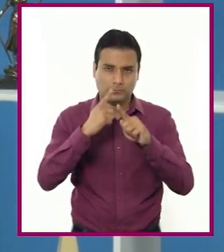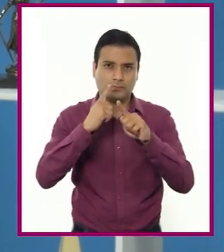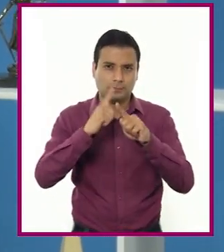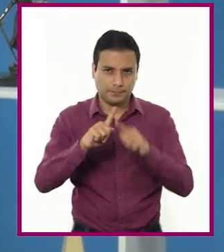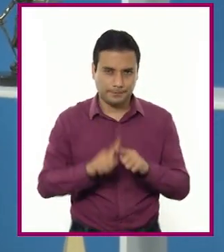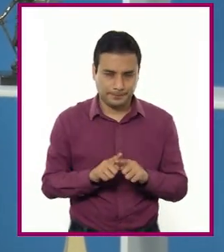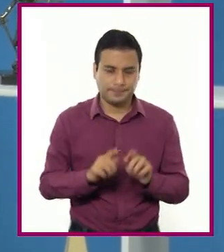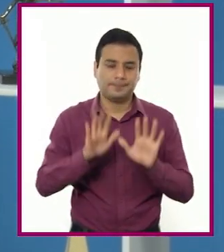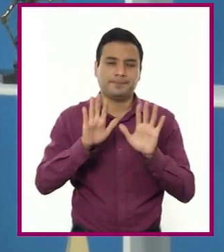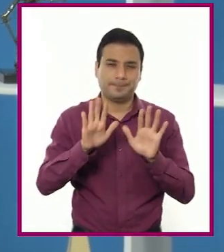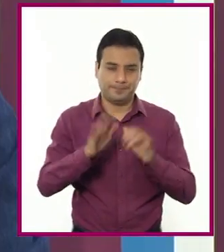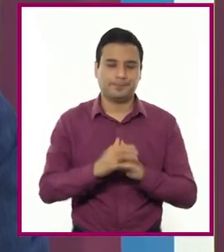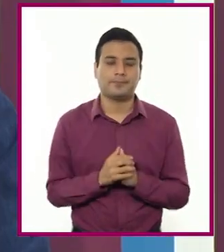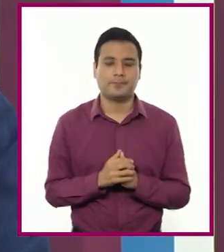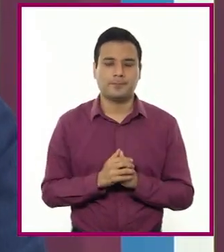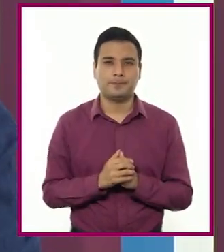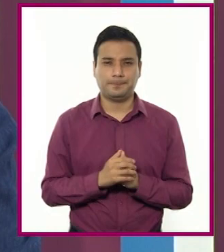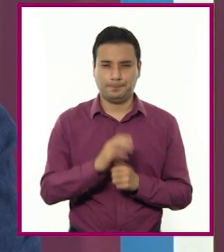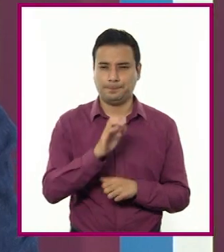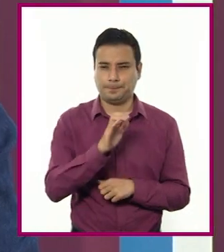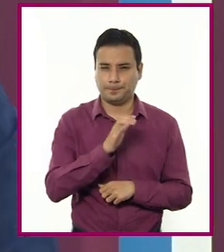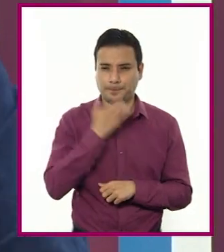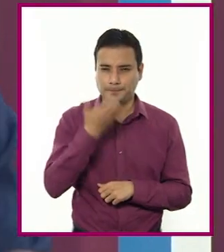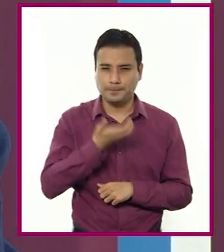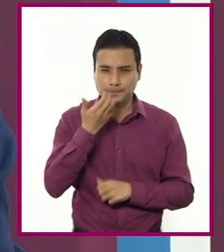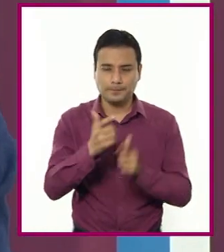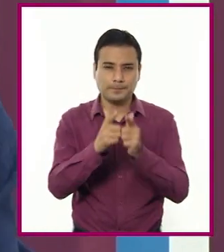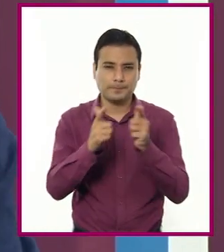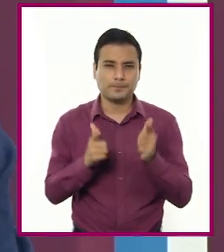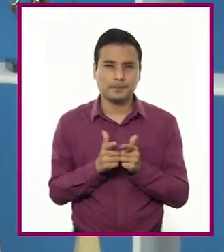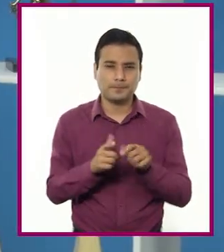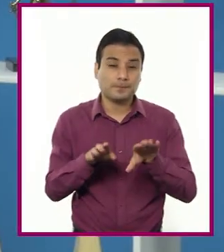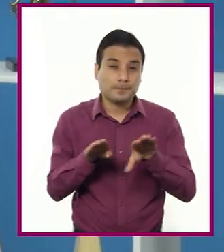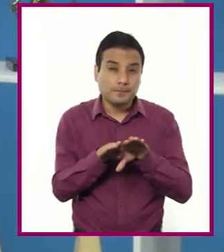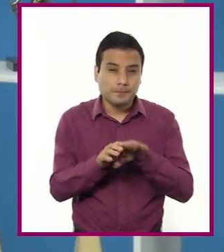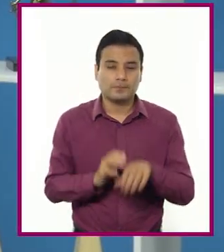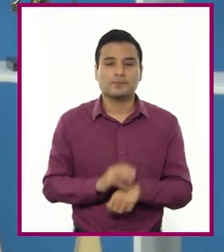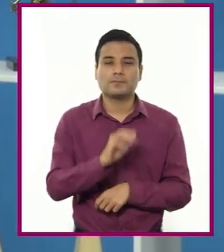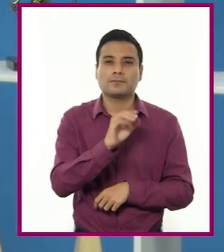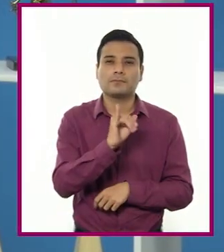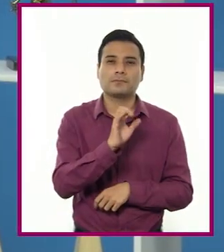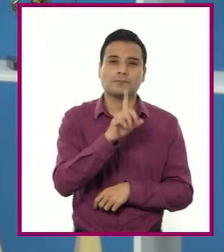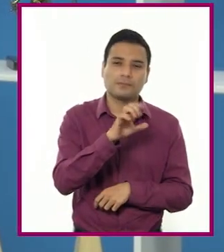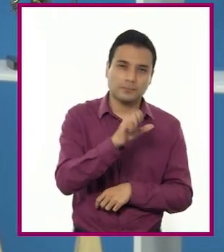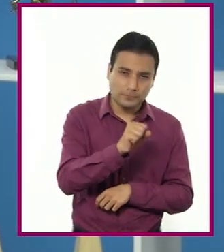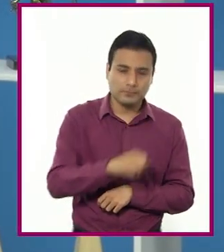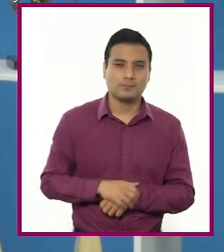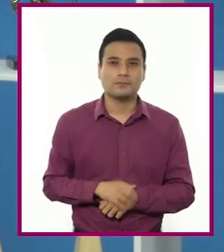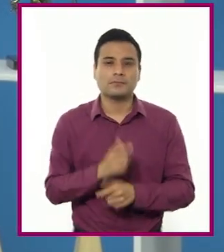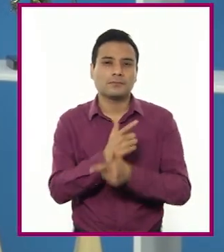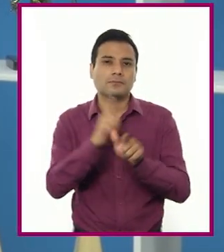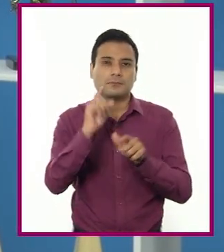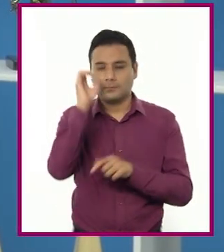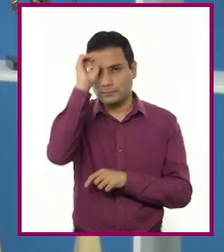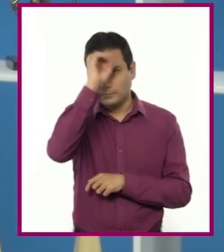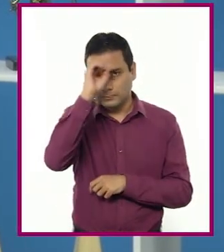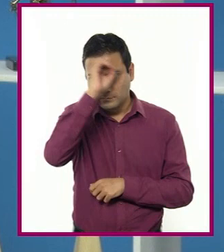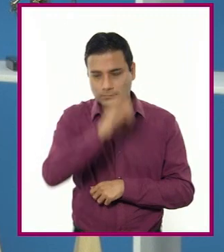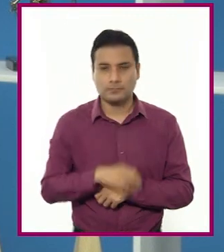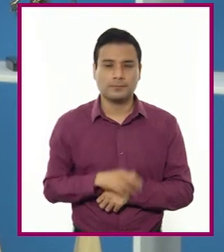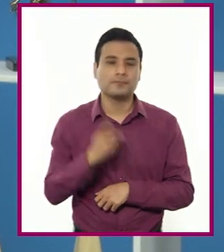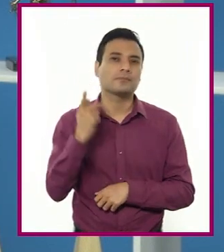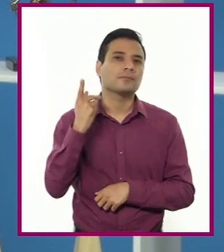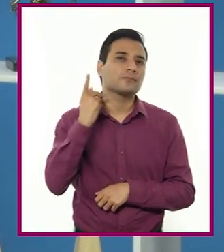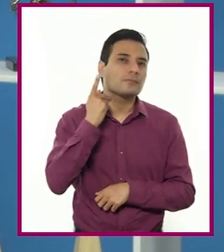embargo, es habitual organizarlos en derechos civiles, libertad de expresión, por ejemplo,